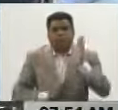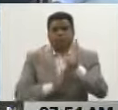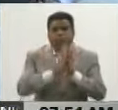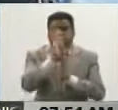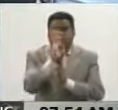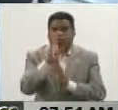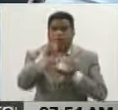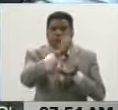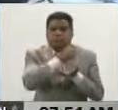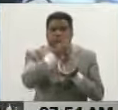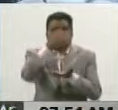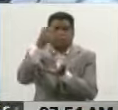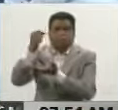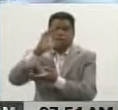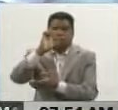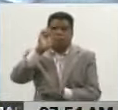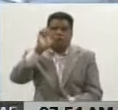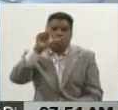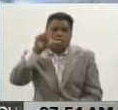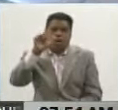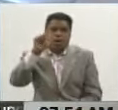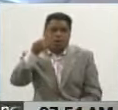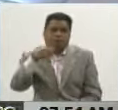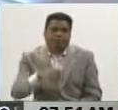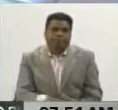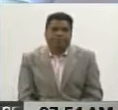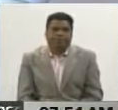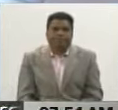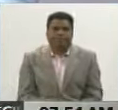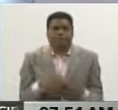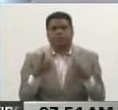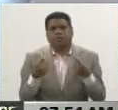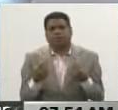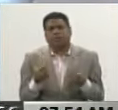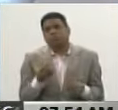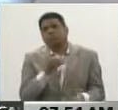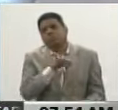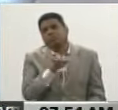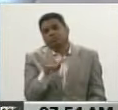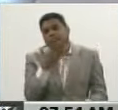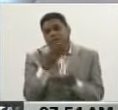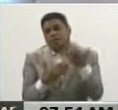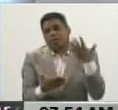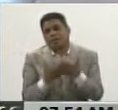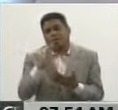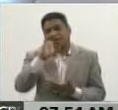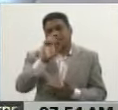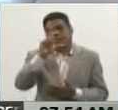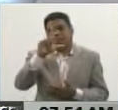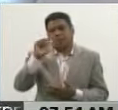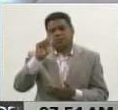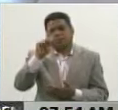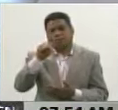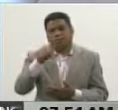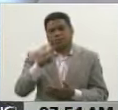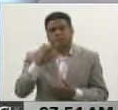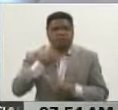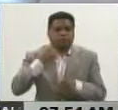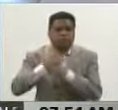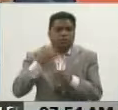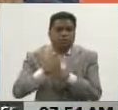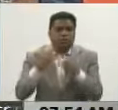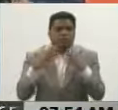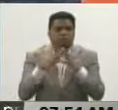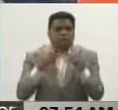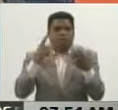para defendernos en el ámbito económico. Y, bueno, de la mano de los CLAP estamos trabajando con todos estos